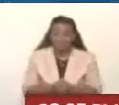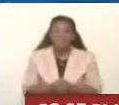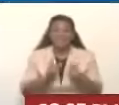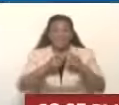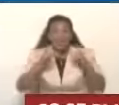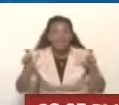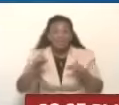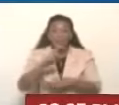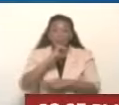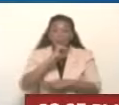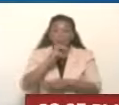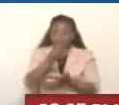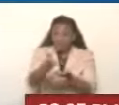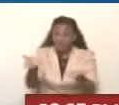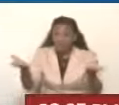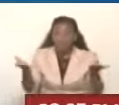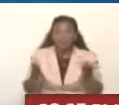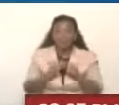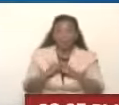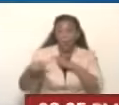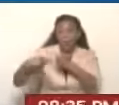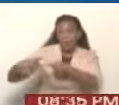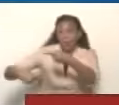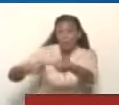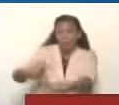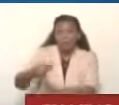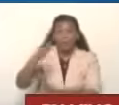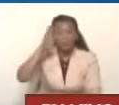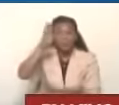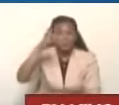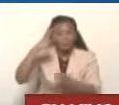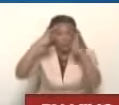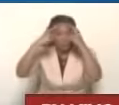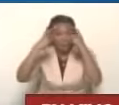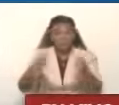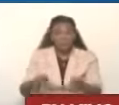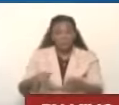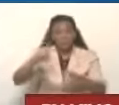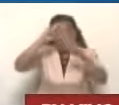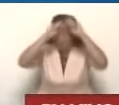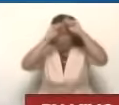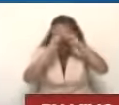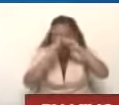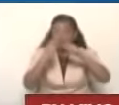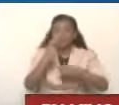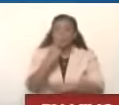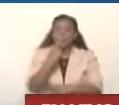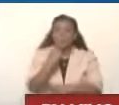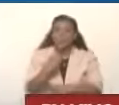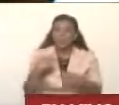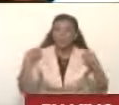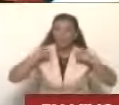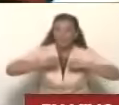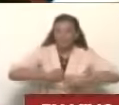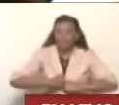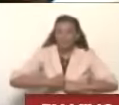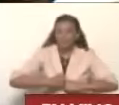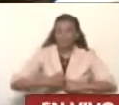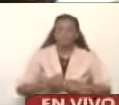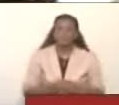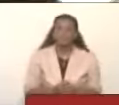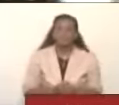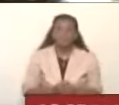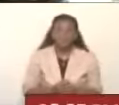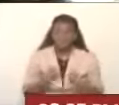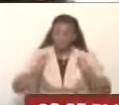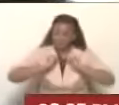Generación de oro, generación joven, con sus cascos de PDVSA, con